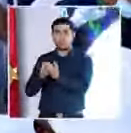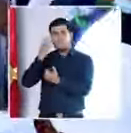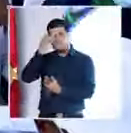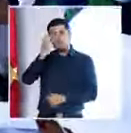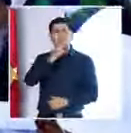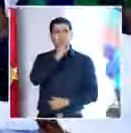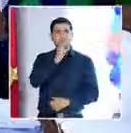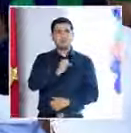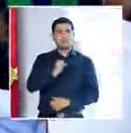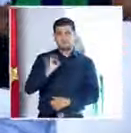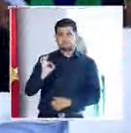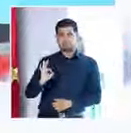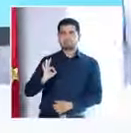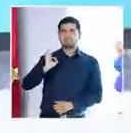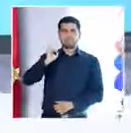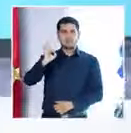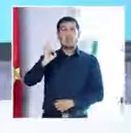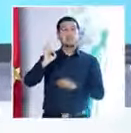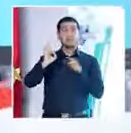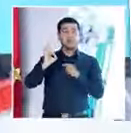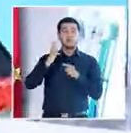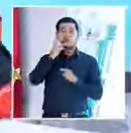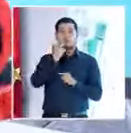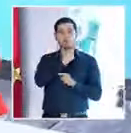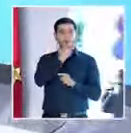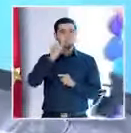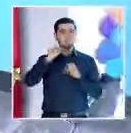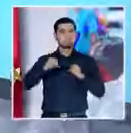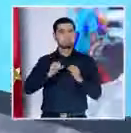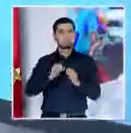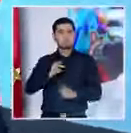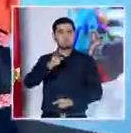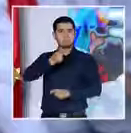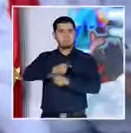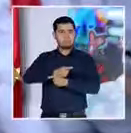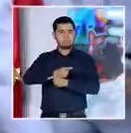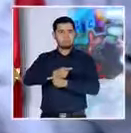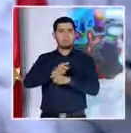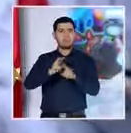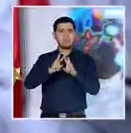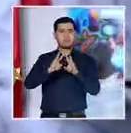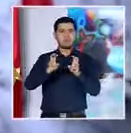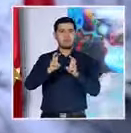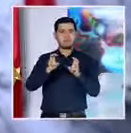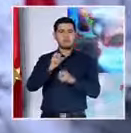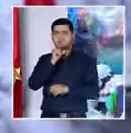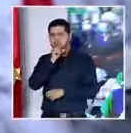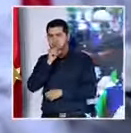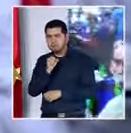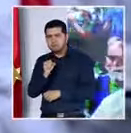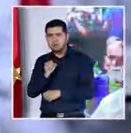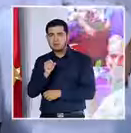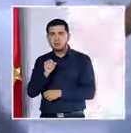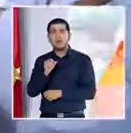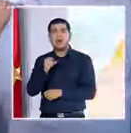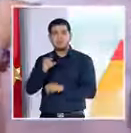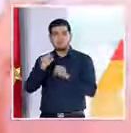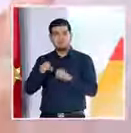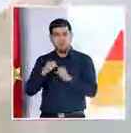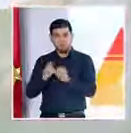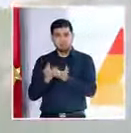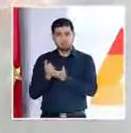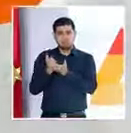vejez llegue con dignidad es otro de los compromisos que estamos cumpliendo. En el marco de la política pública de envejecimiento y vejez